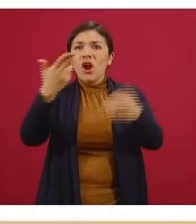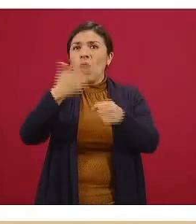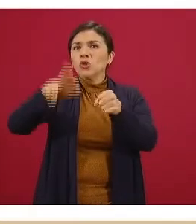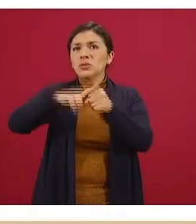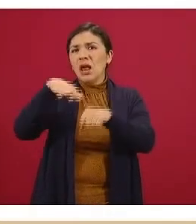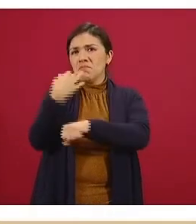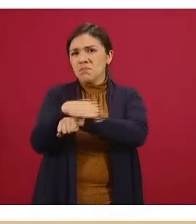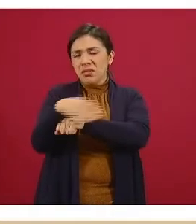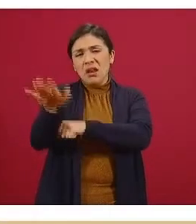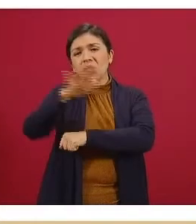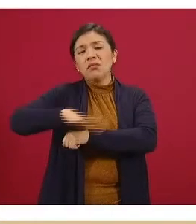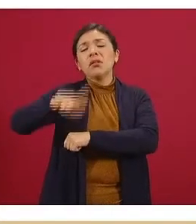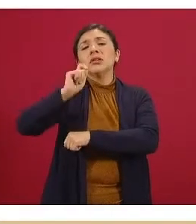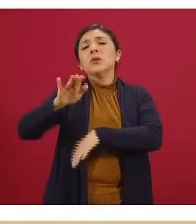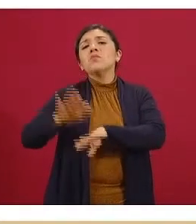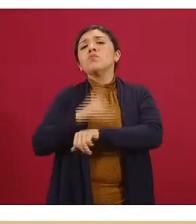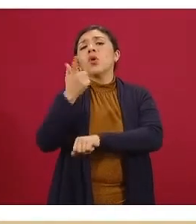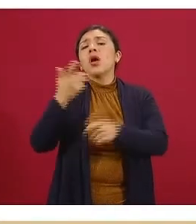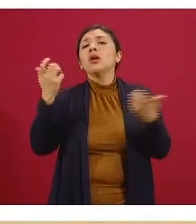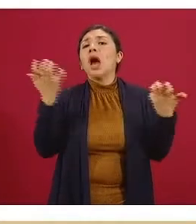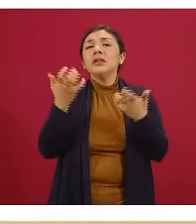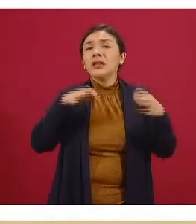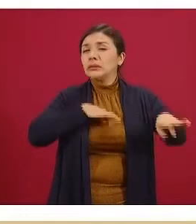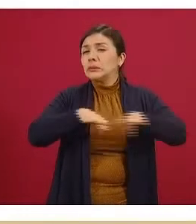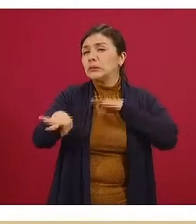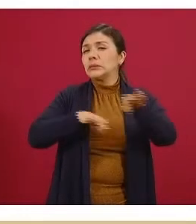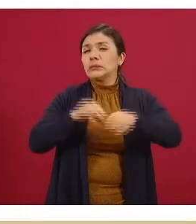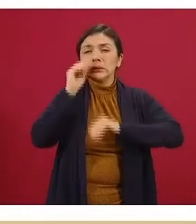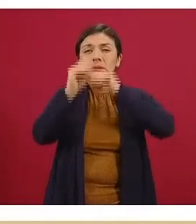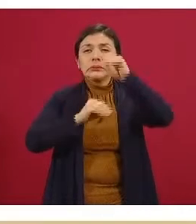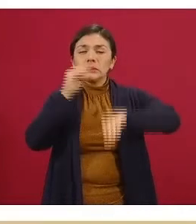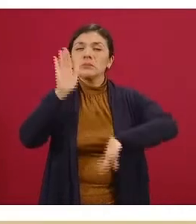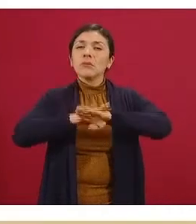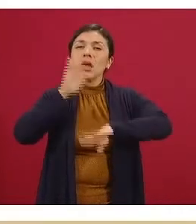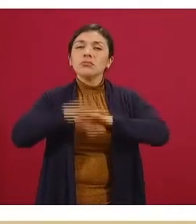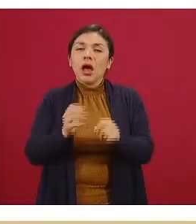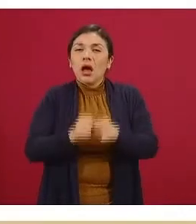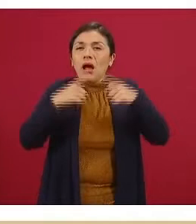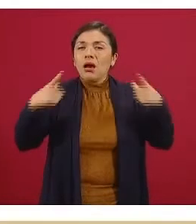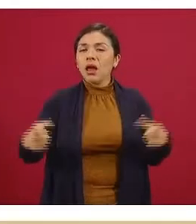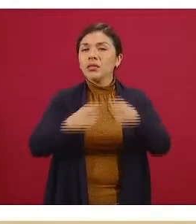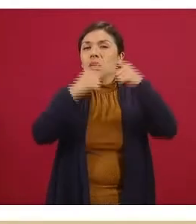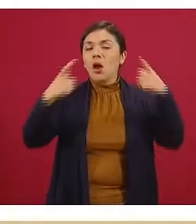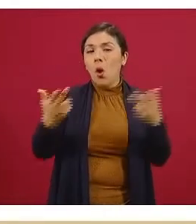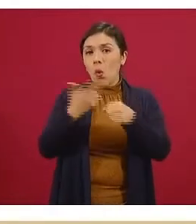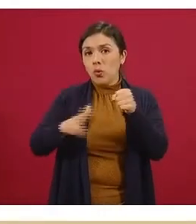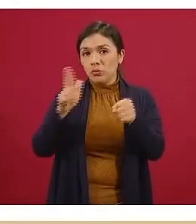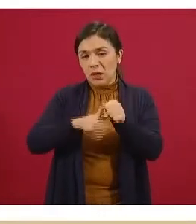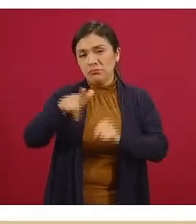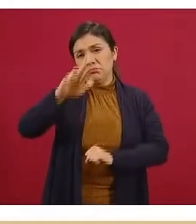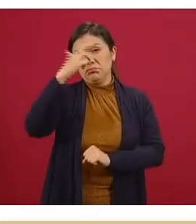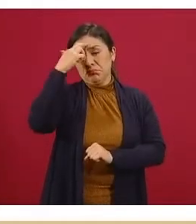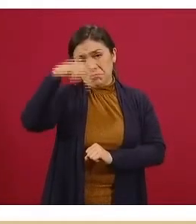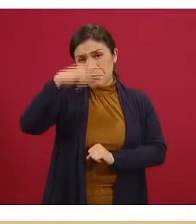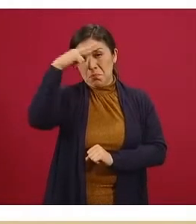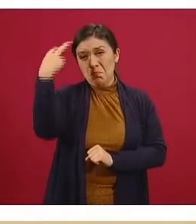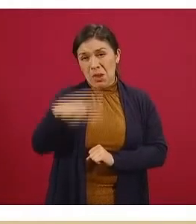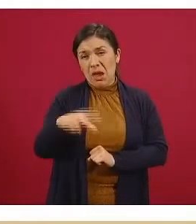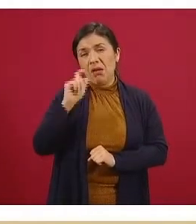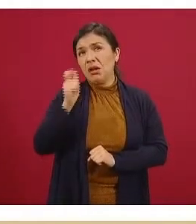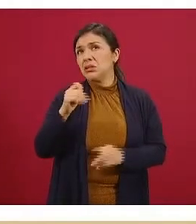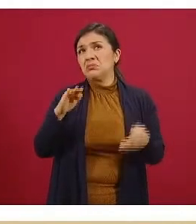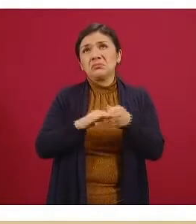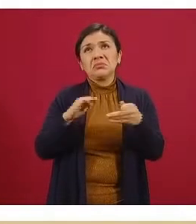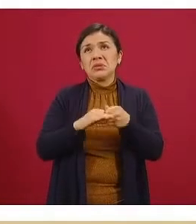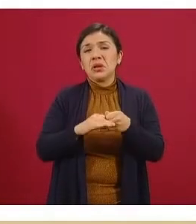intensivos, porque son el resultado de la reconversión y la expansión hospitalaria. Recordando que México como país